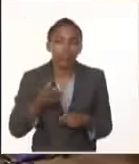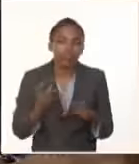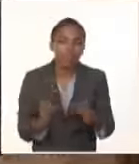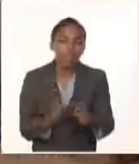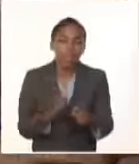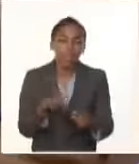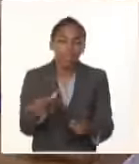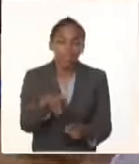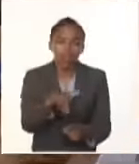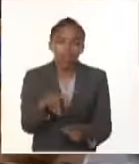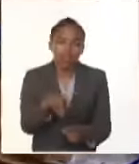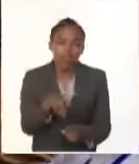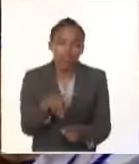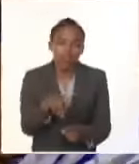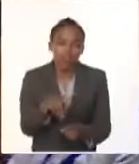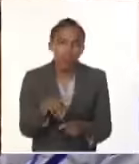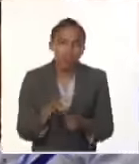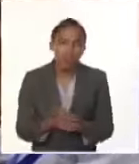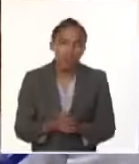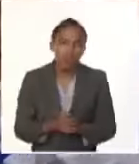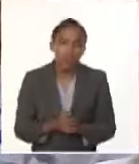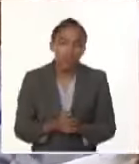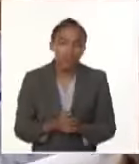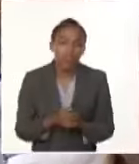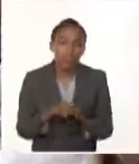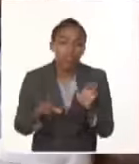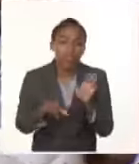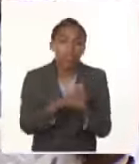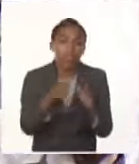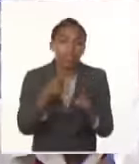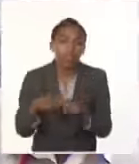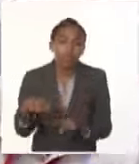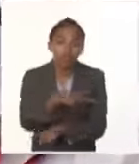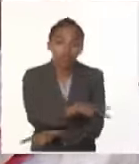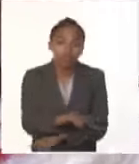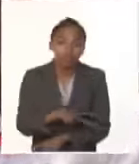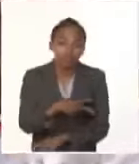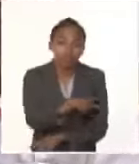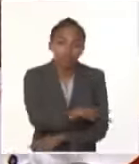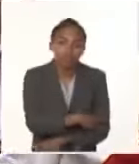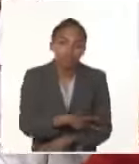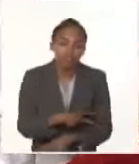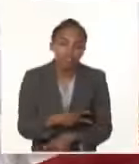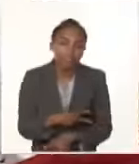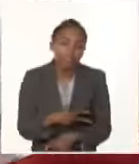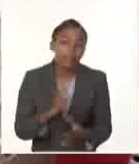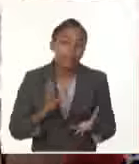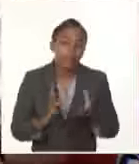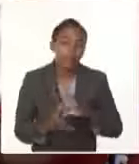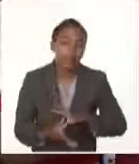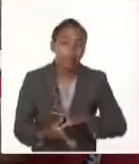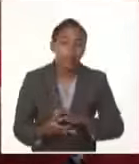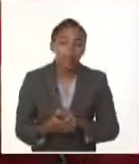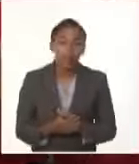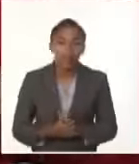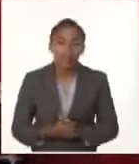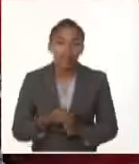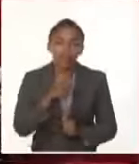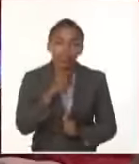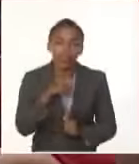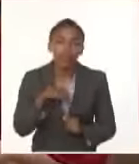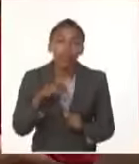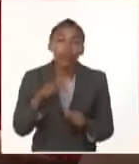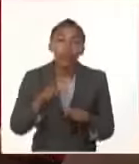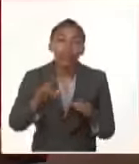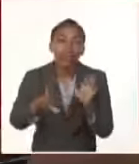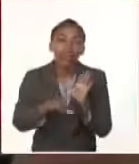tan prolongada y apuntalada por leyes de otro país que gravitan sobre toda la economía, como la Torrey Seddon y la Hale